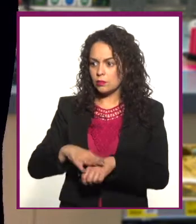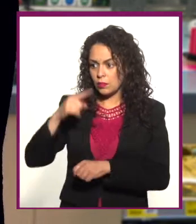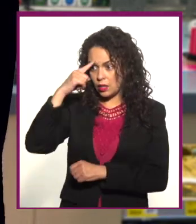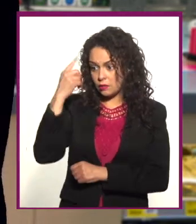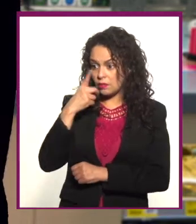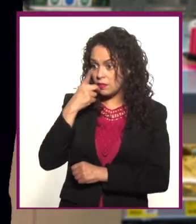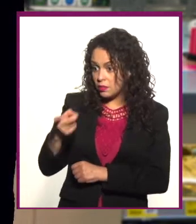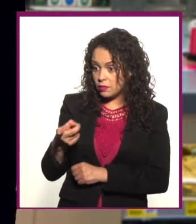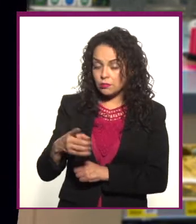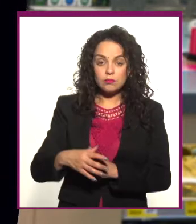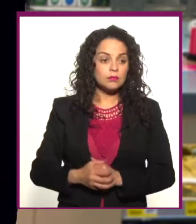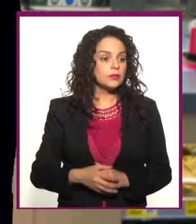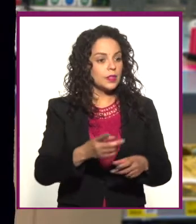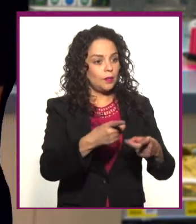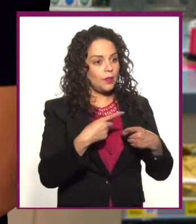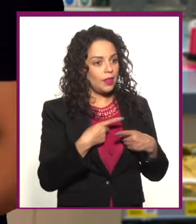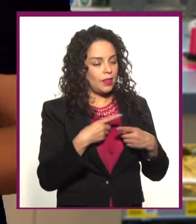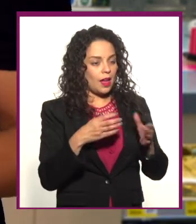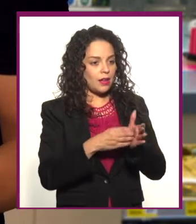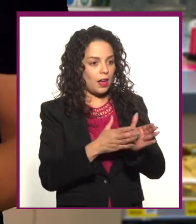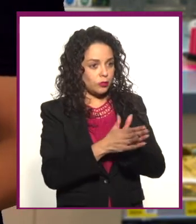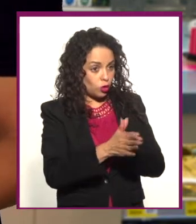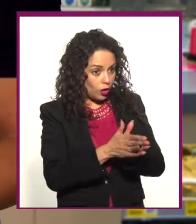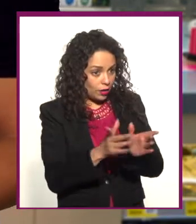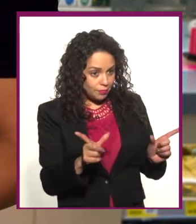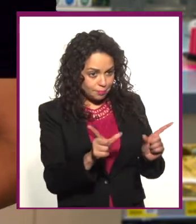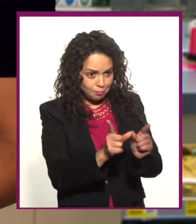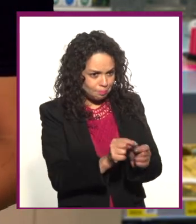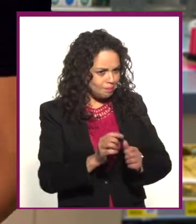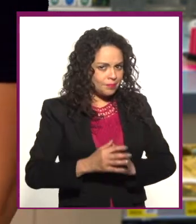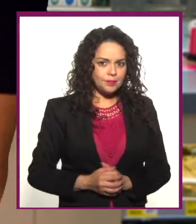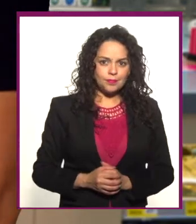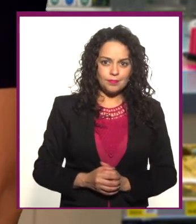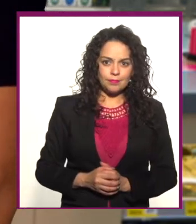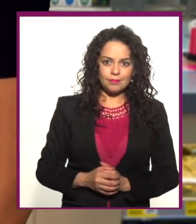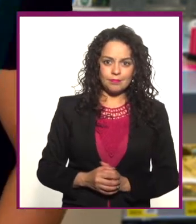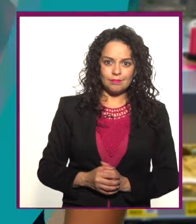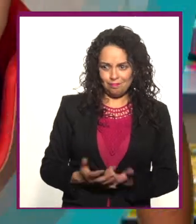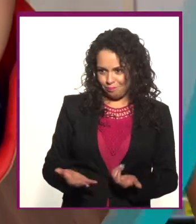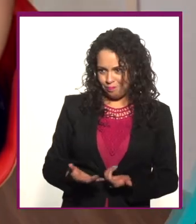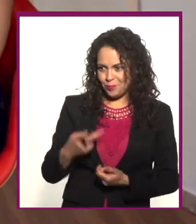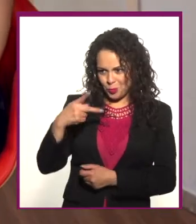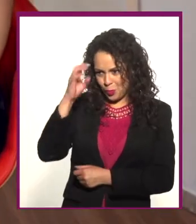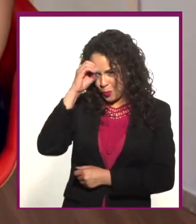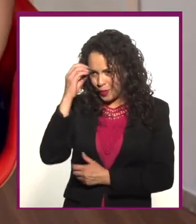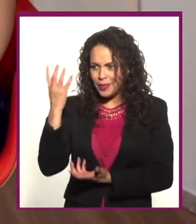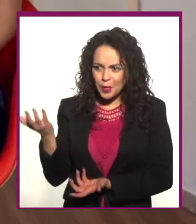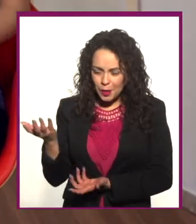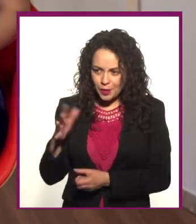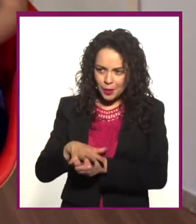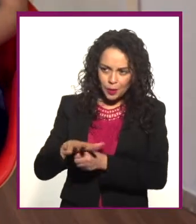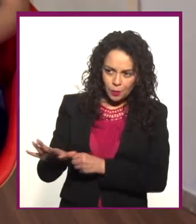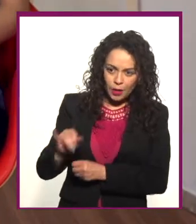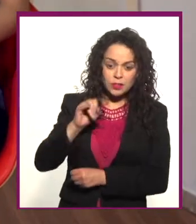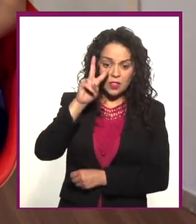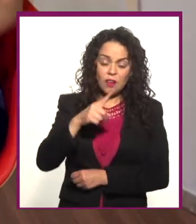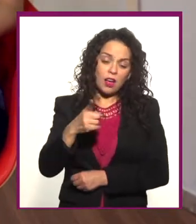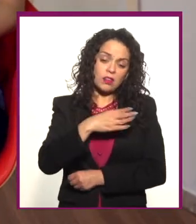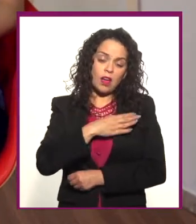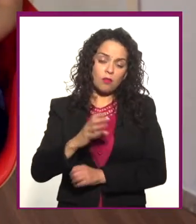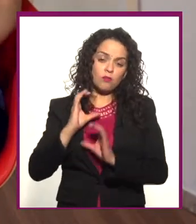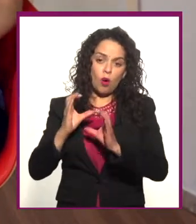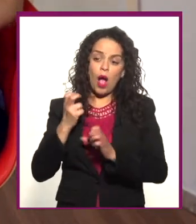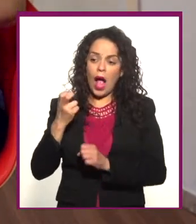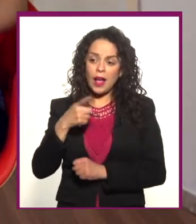Es mucho más fácil decir, ¿Me da una caja de chocolates? ¿no creen? Y sinceramente qué bueno